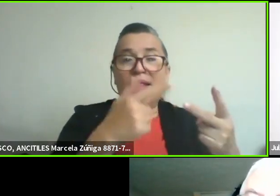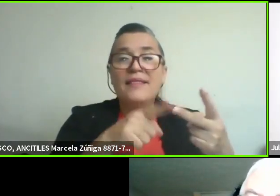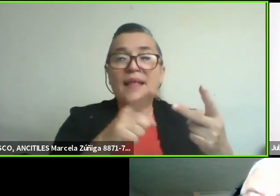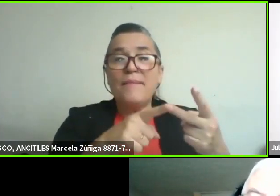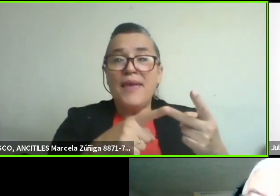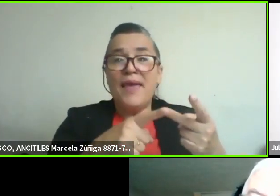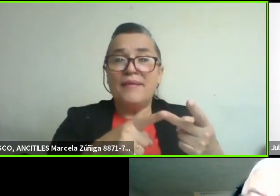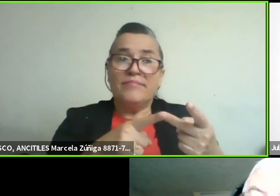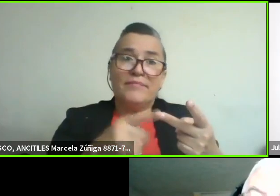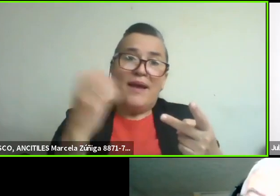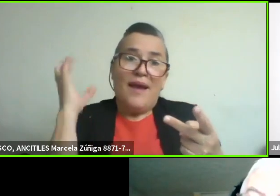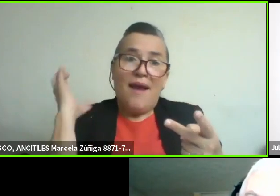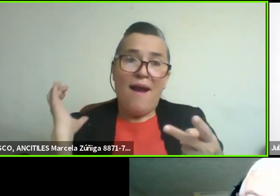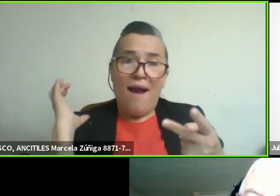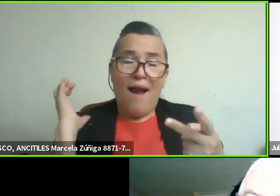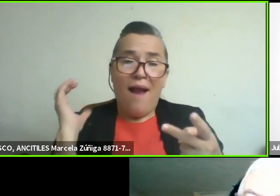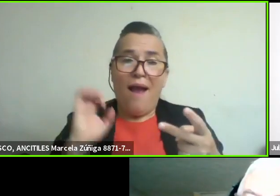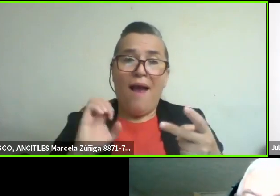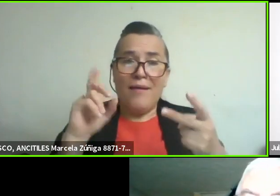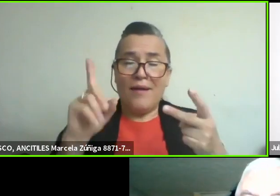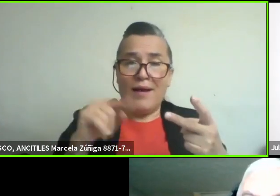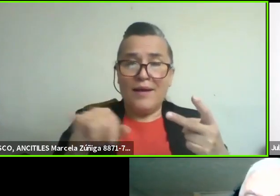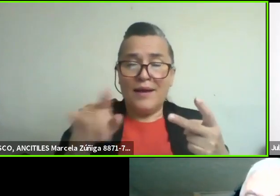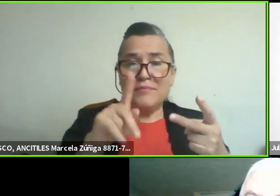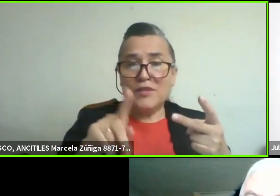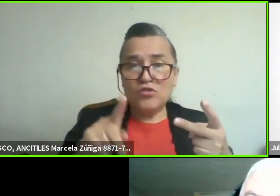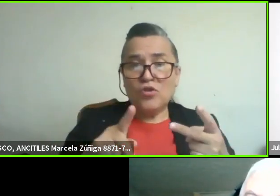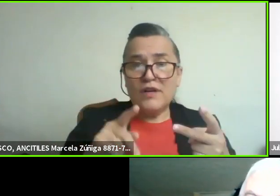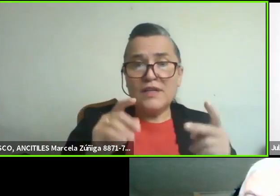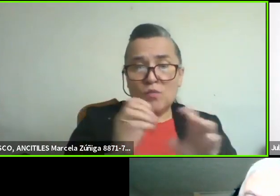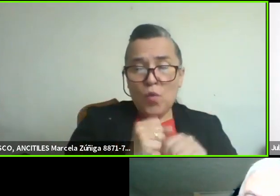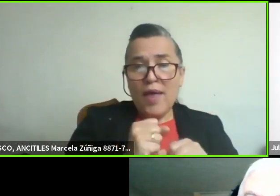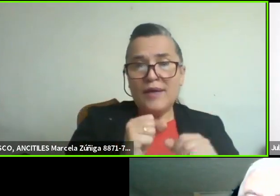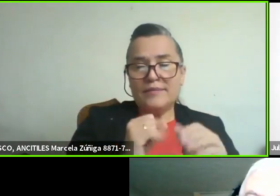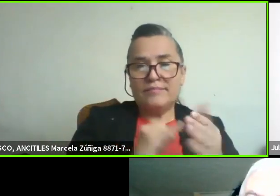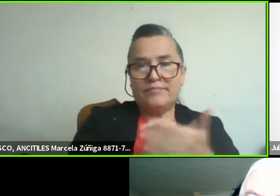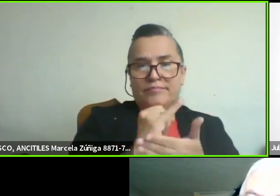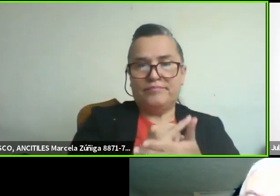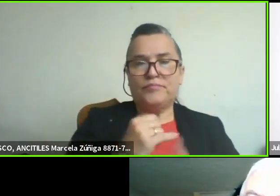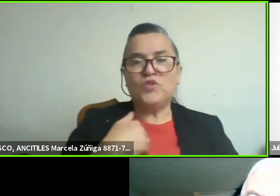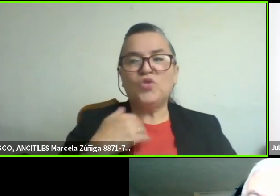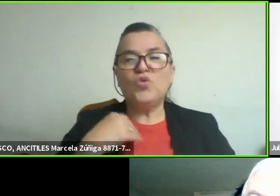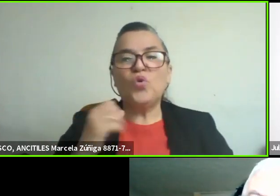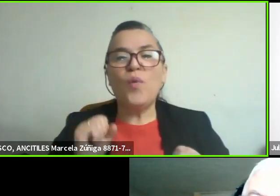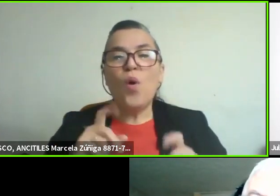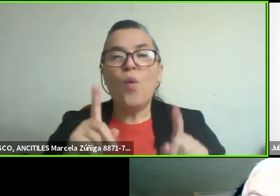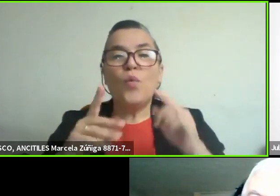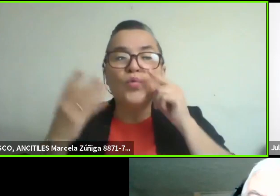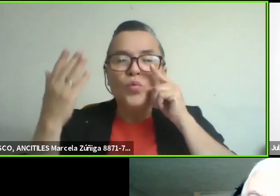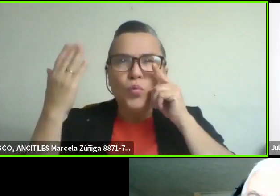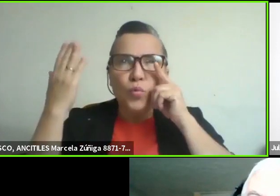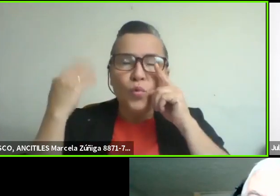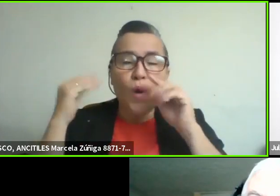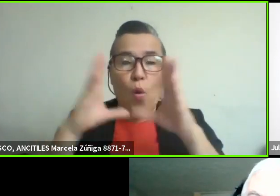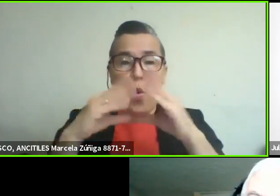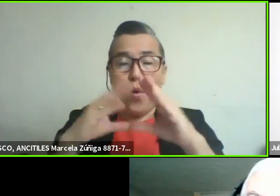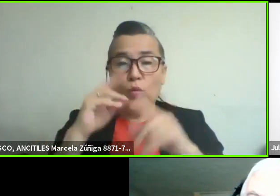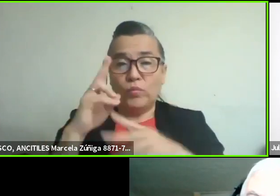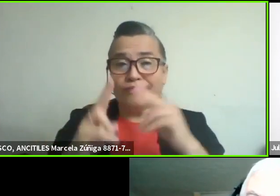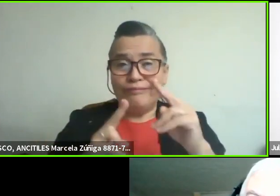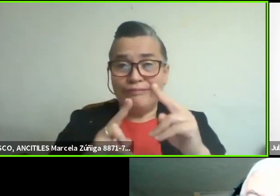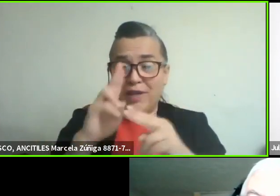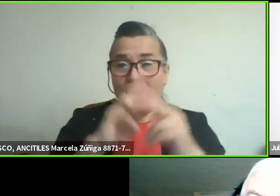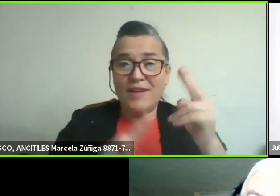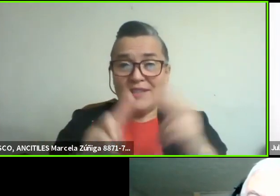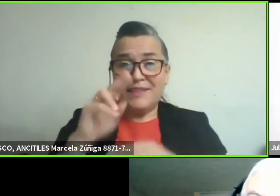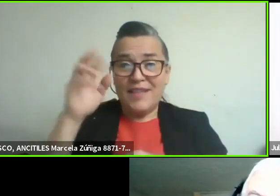de manera que las personas puedan hostigación y yo tuve la oportunidad de proponer por ejemplo en un congreso universitario en la universidad de